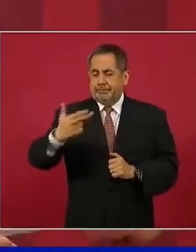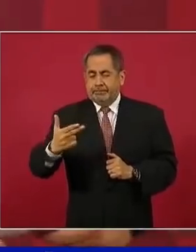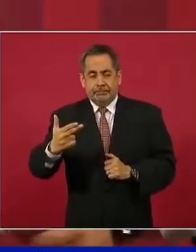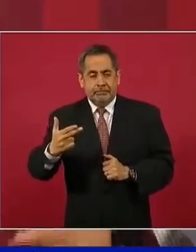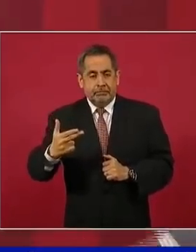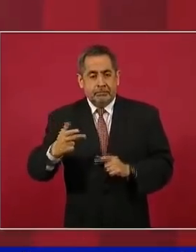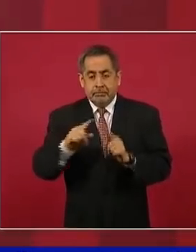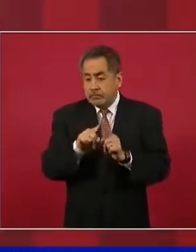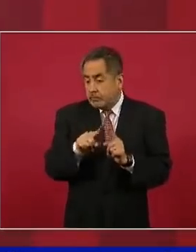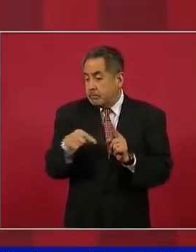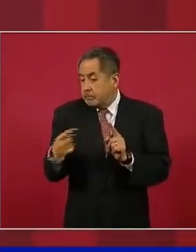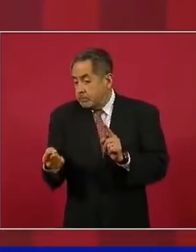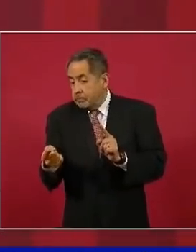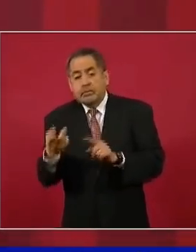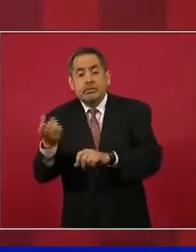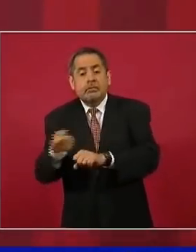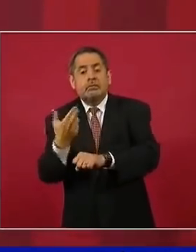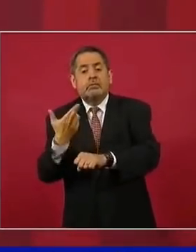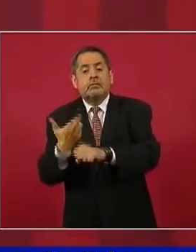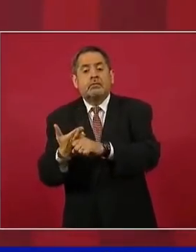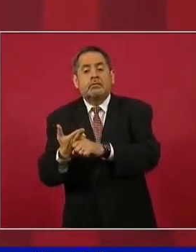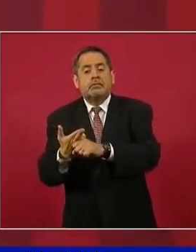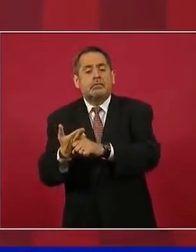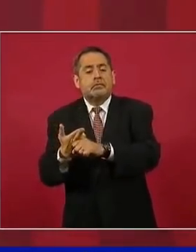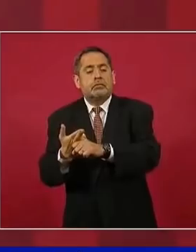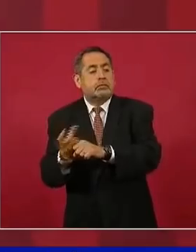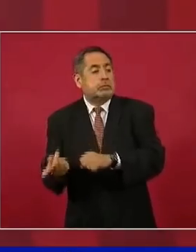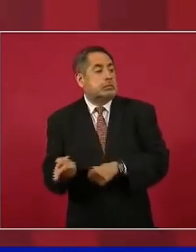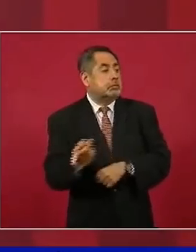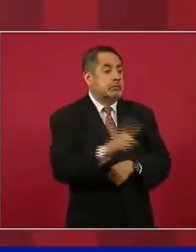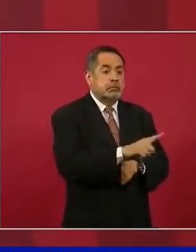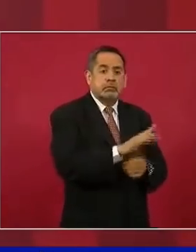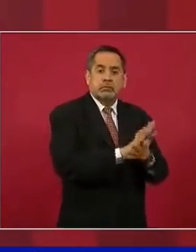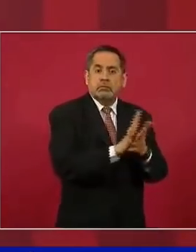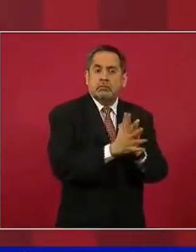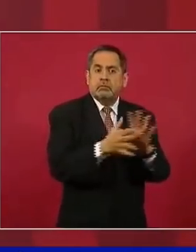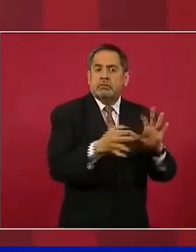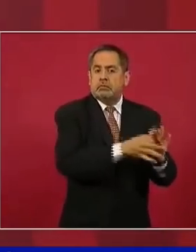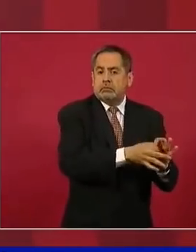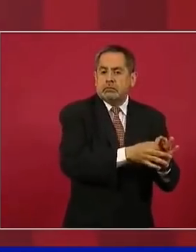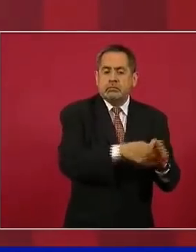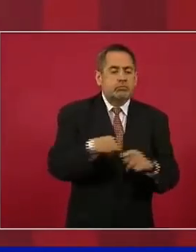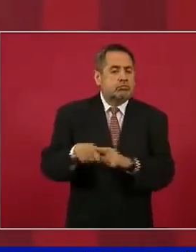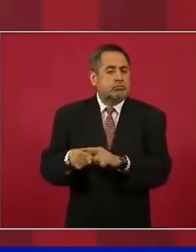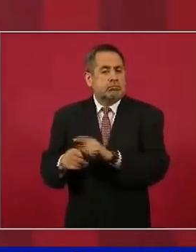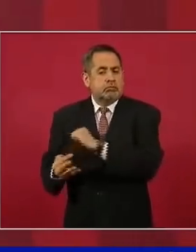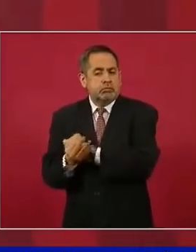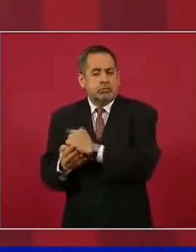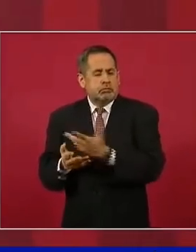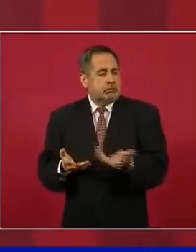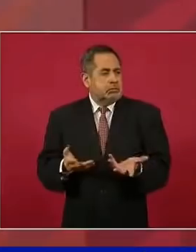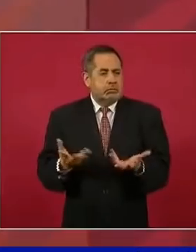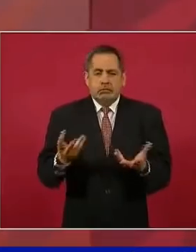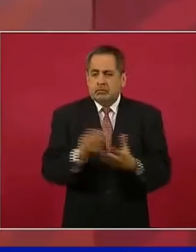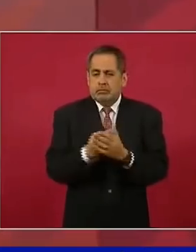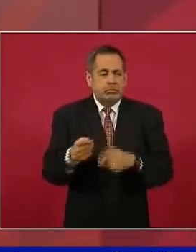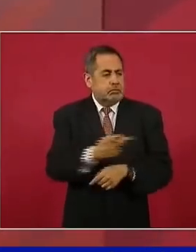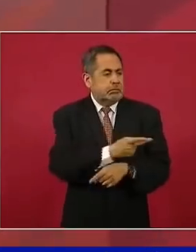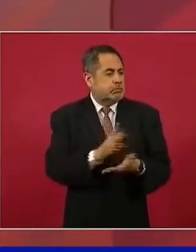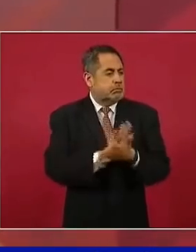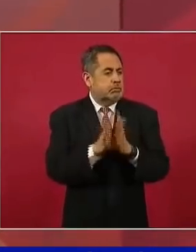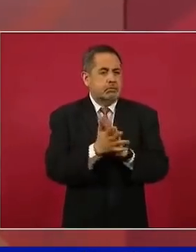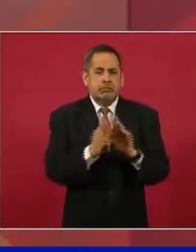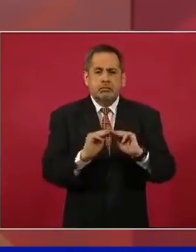si su secretario de Seguridad, que era su brazo derecho, estaba vinculado